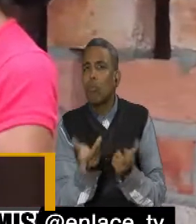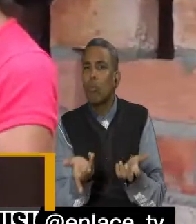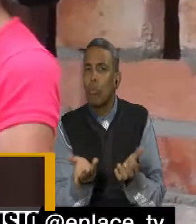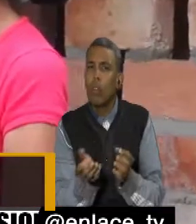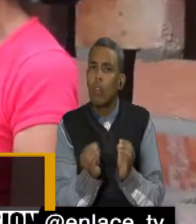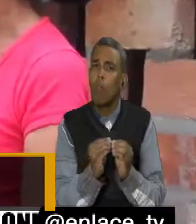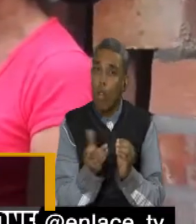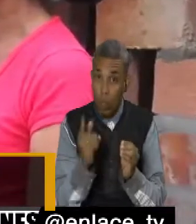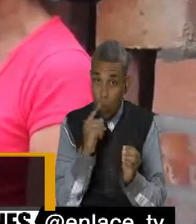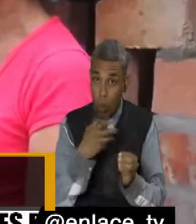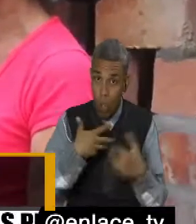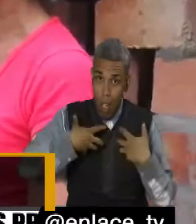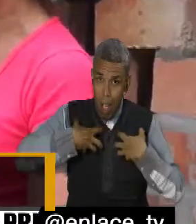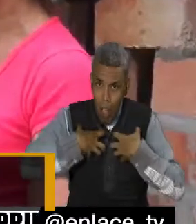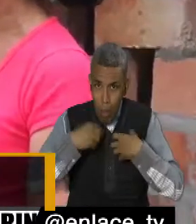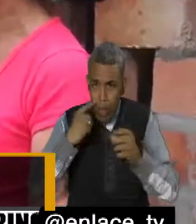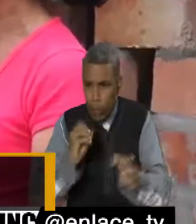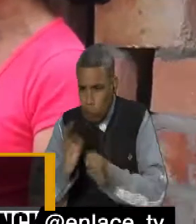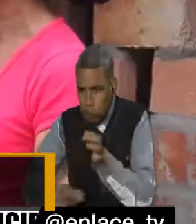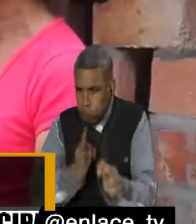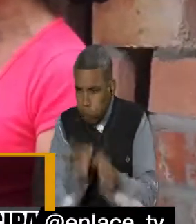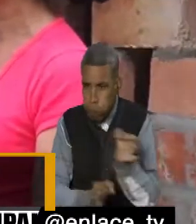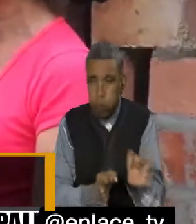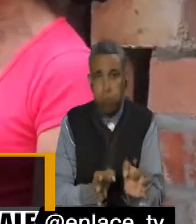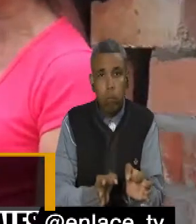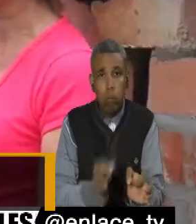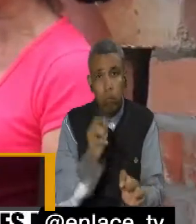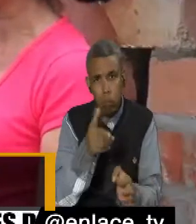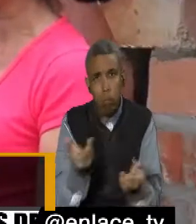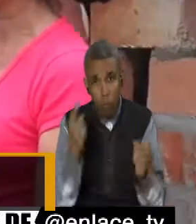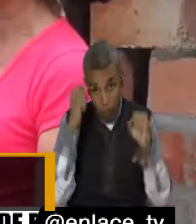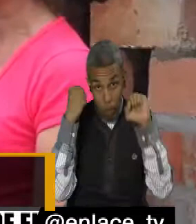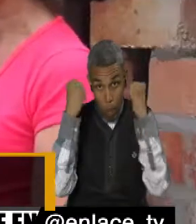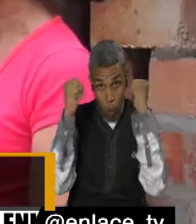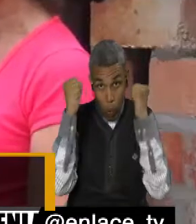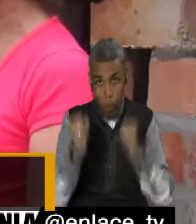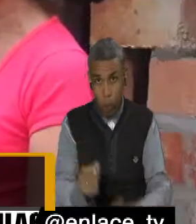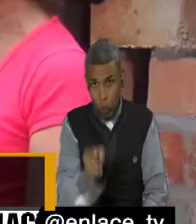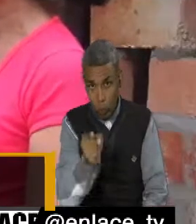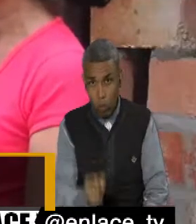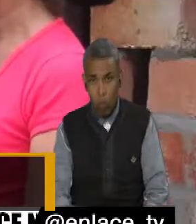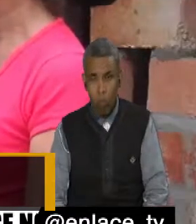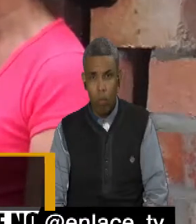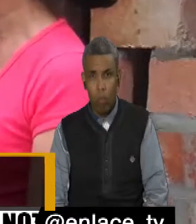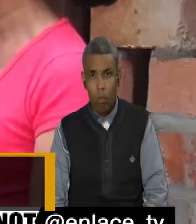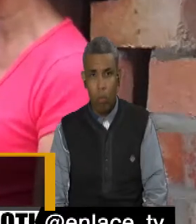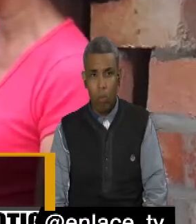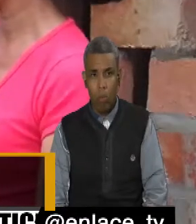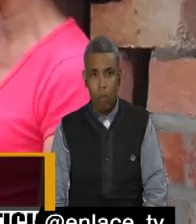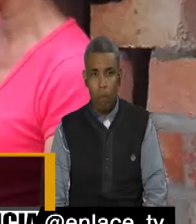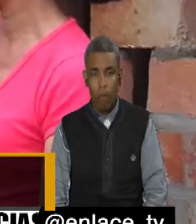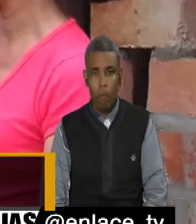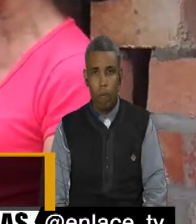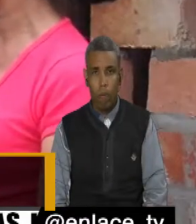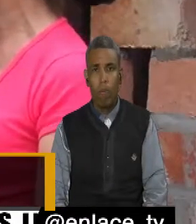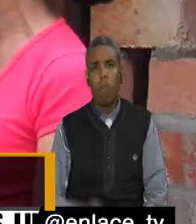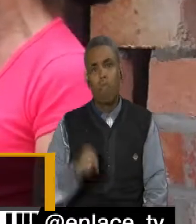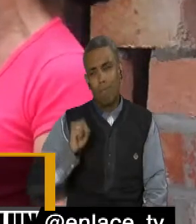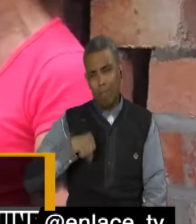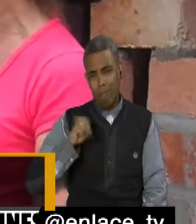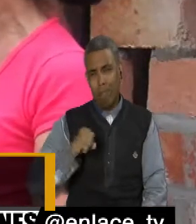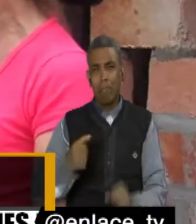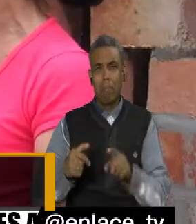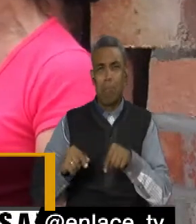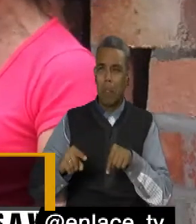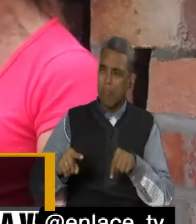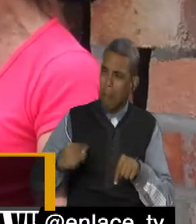muchísimo los animales en ese sector y que esa situación los tiene preocupados, los tiene consternados además. Que tengan más sensibilidad con los animalitos, que